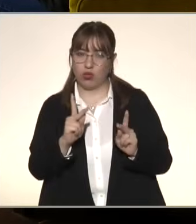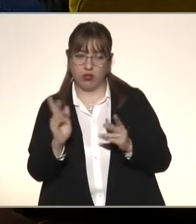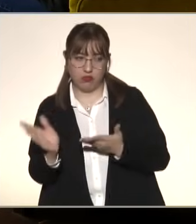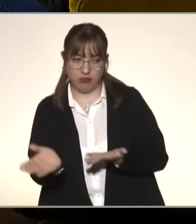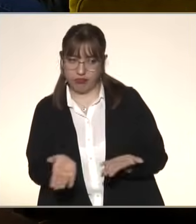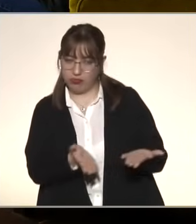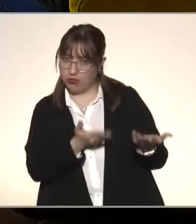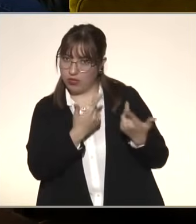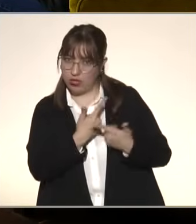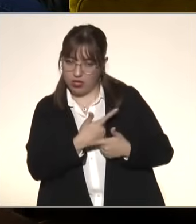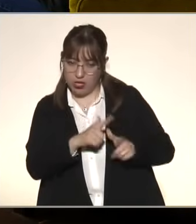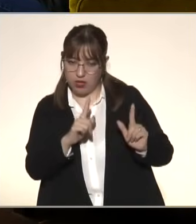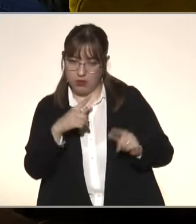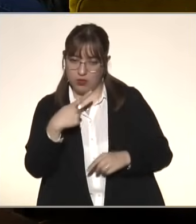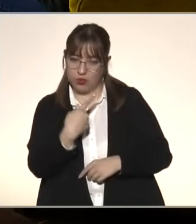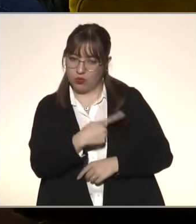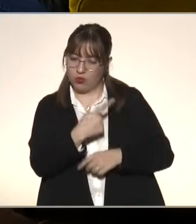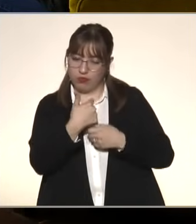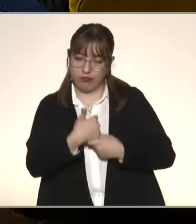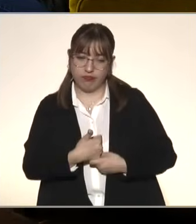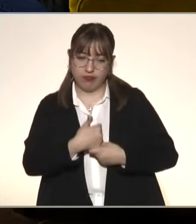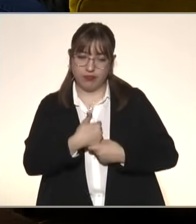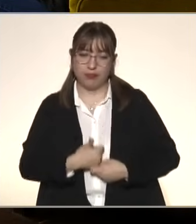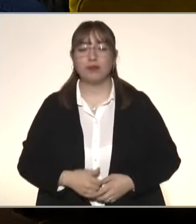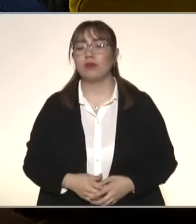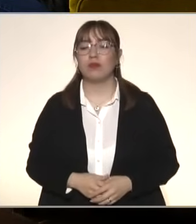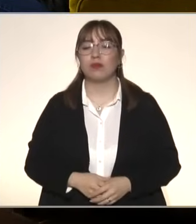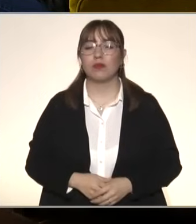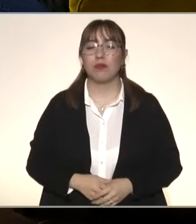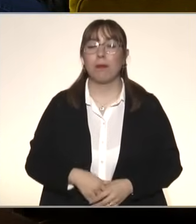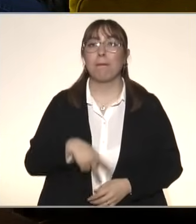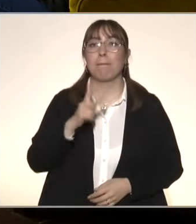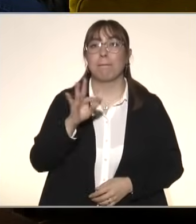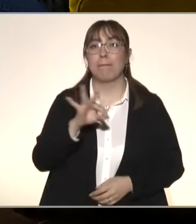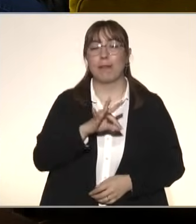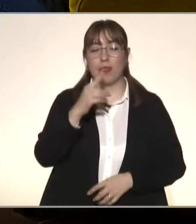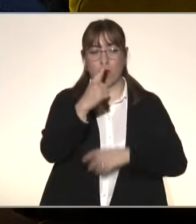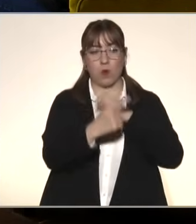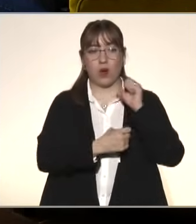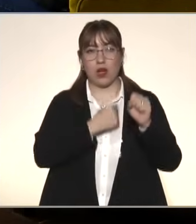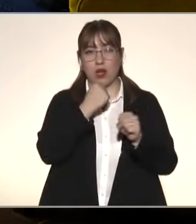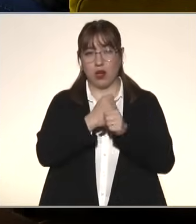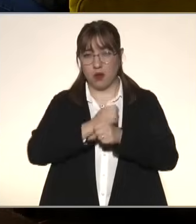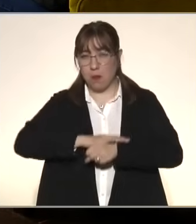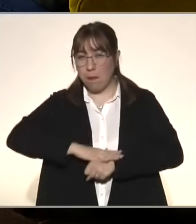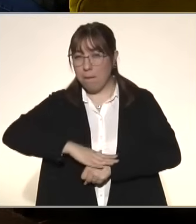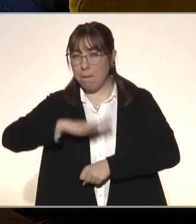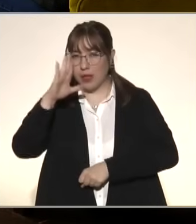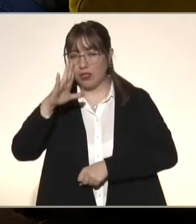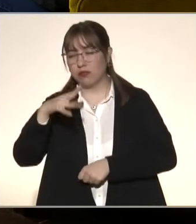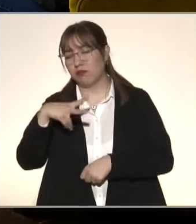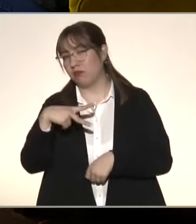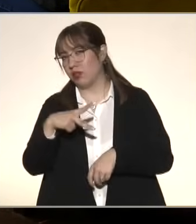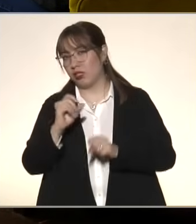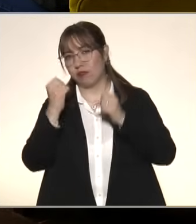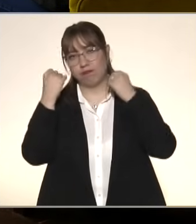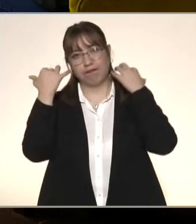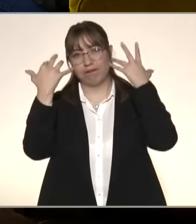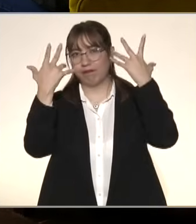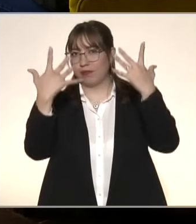quiera, no nos metamos en los duelos de las personas. Pero si ya ha pasado más de un año, que de nuevo es algo ficticio, a